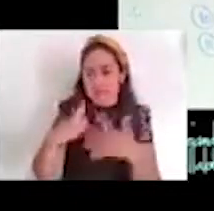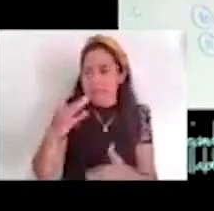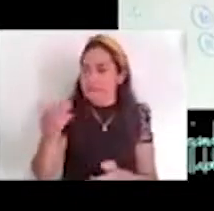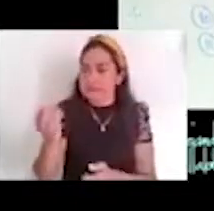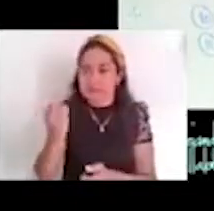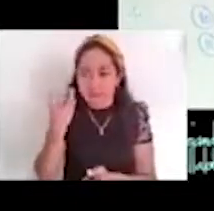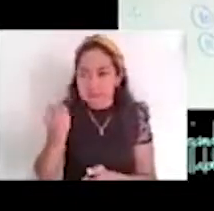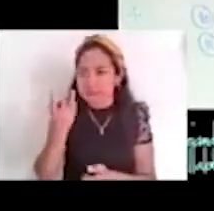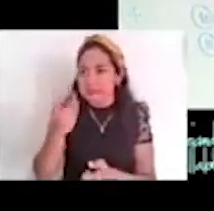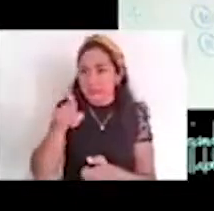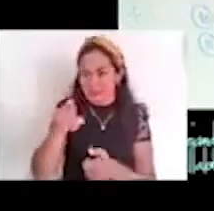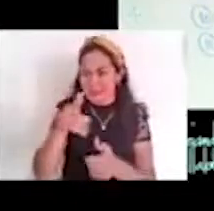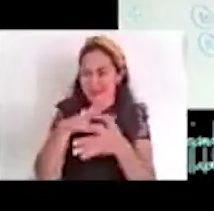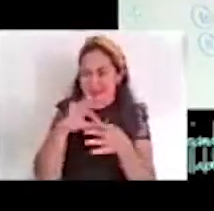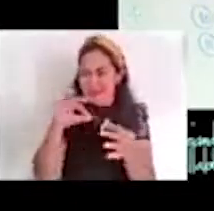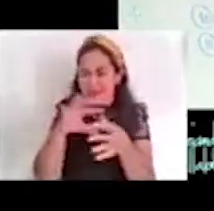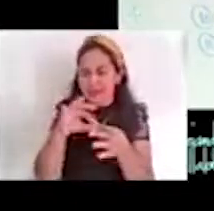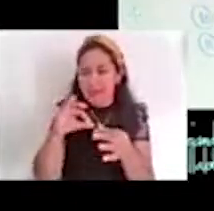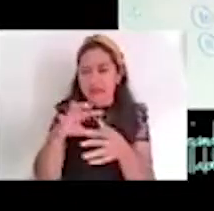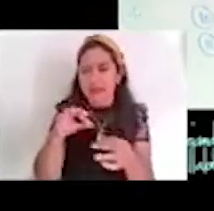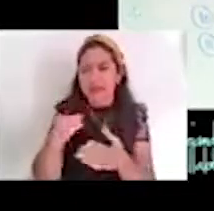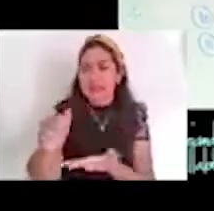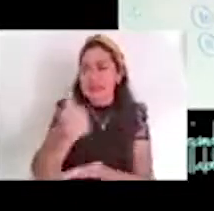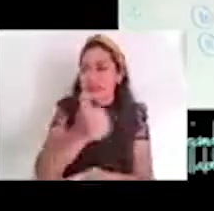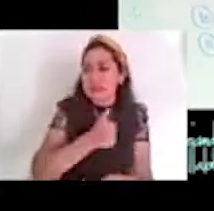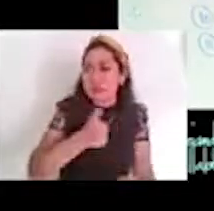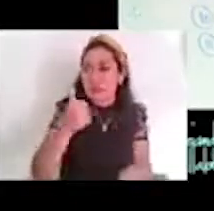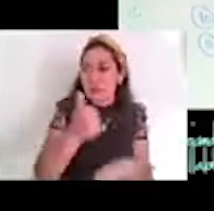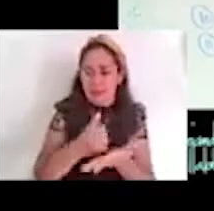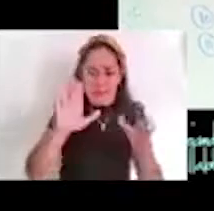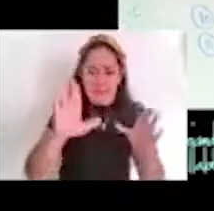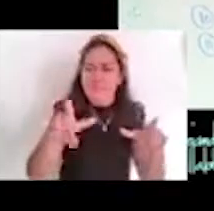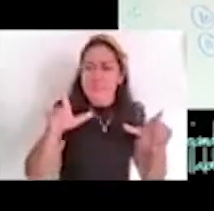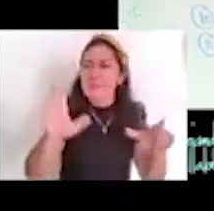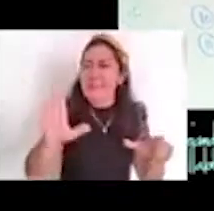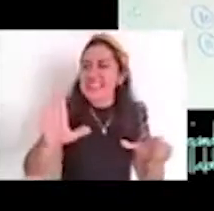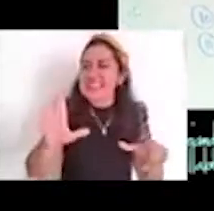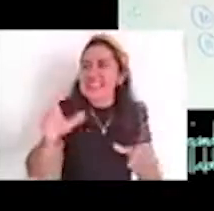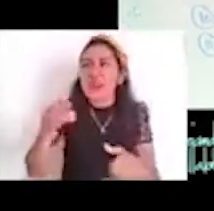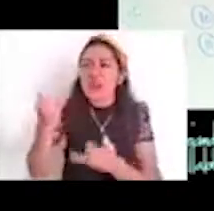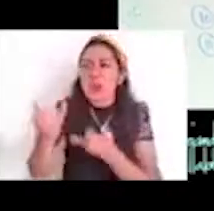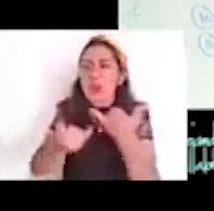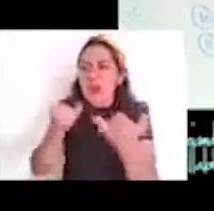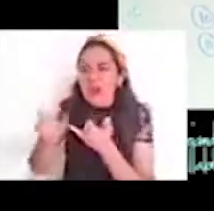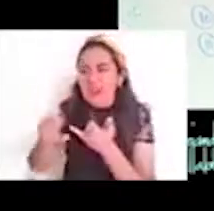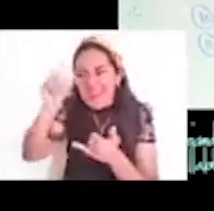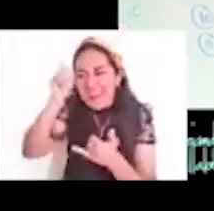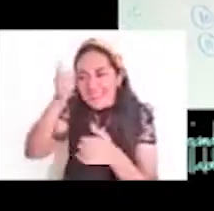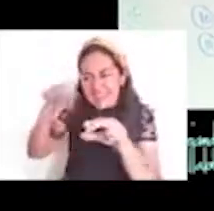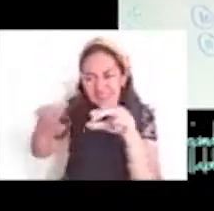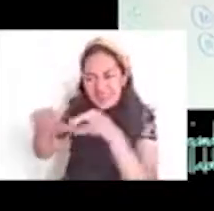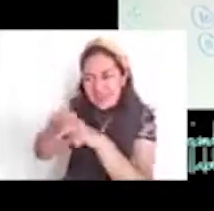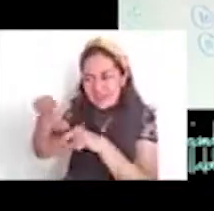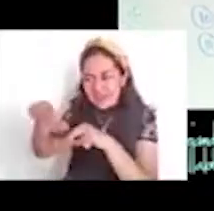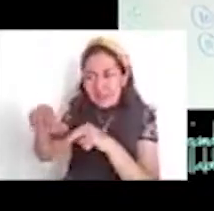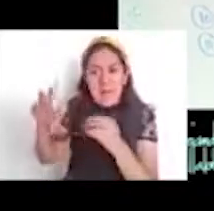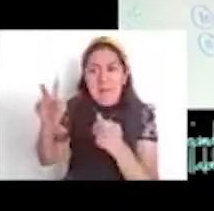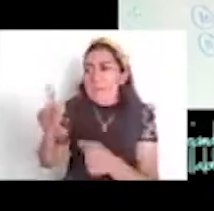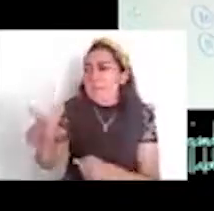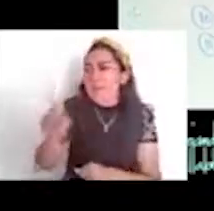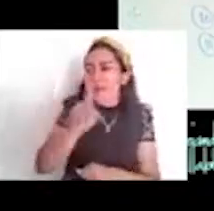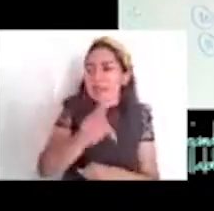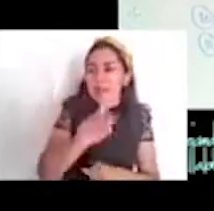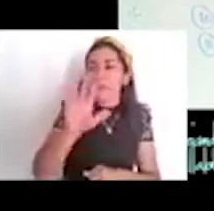este comentario de que la ciudad es un tablero de ajedrez, es un cosmograma. Y me decías que finalmente todo estaba